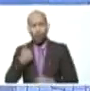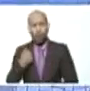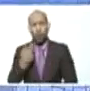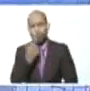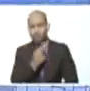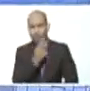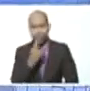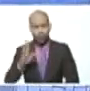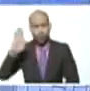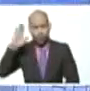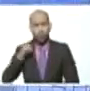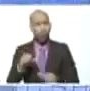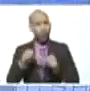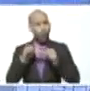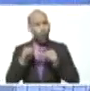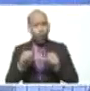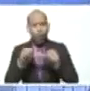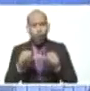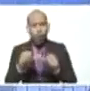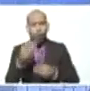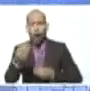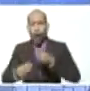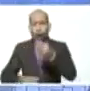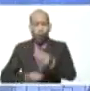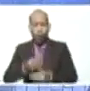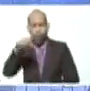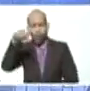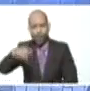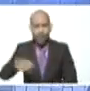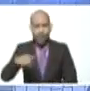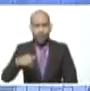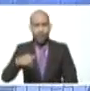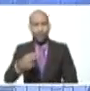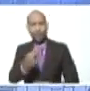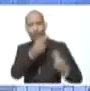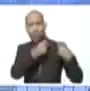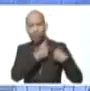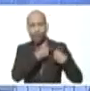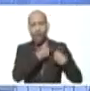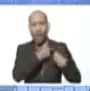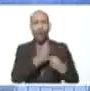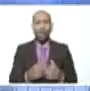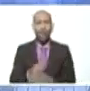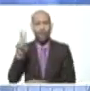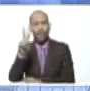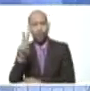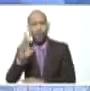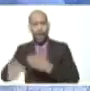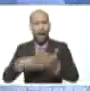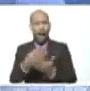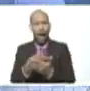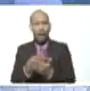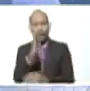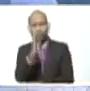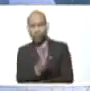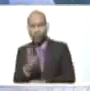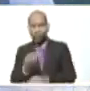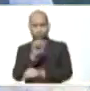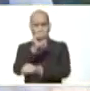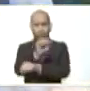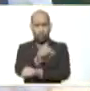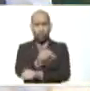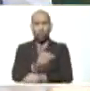que permaneceré como nuncio en Venezuela hasta la beatificación del doctor José